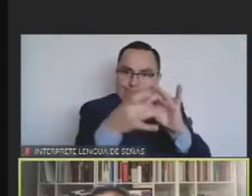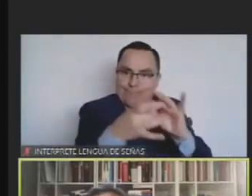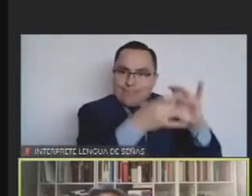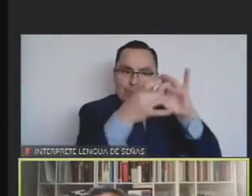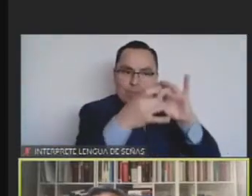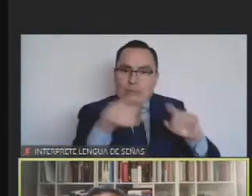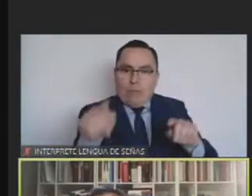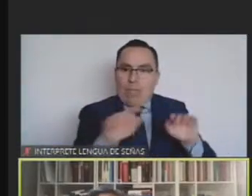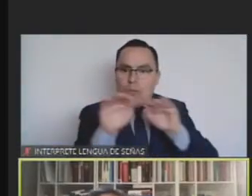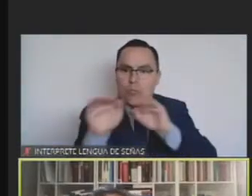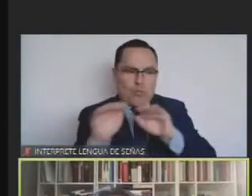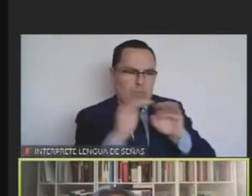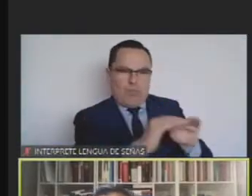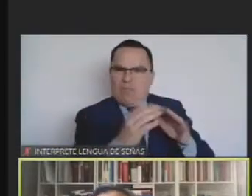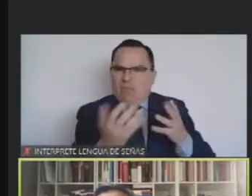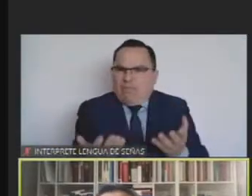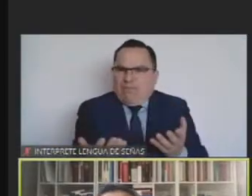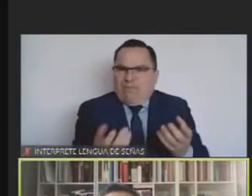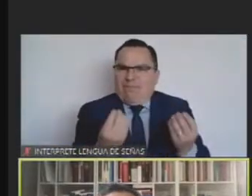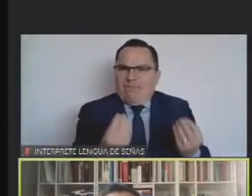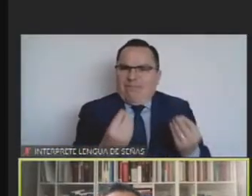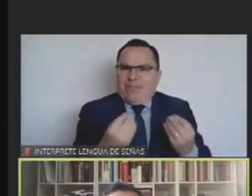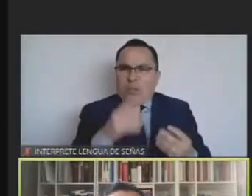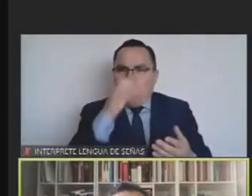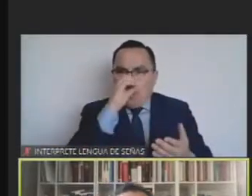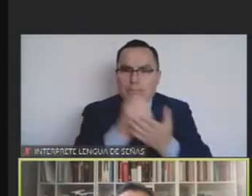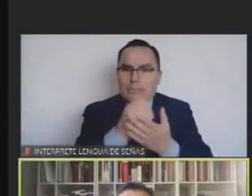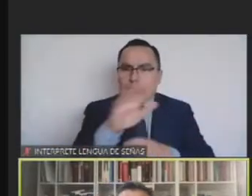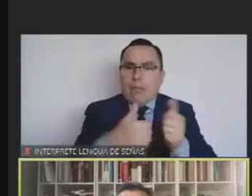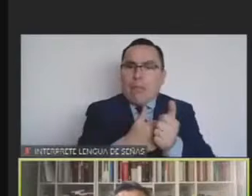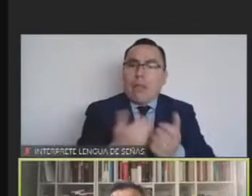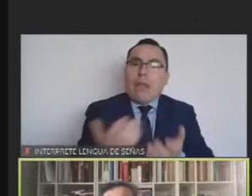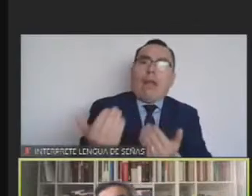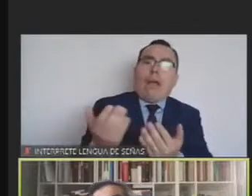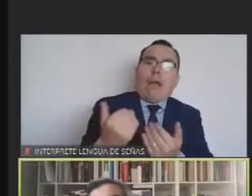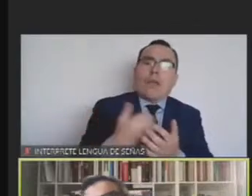mérito, ¿no? Y entonces las prácticas de nepotismo, del amiguismo,